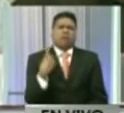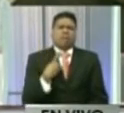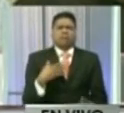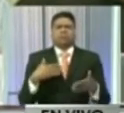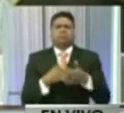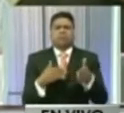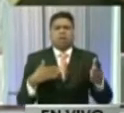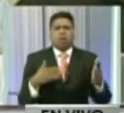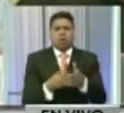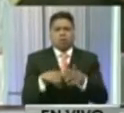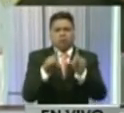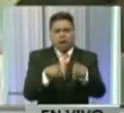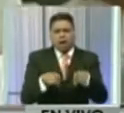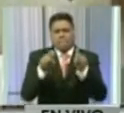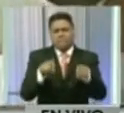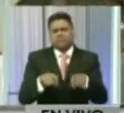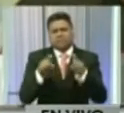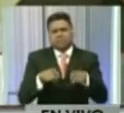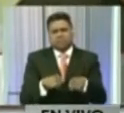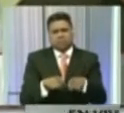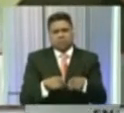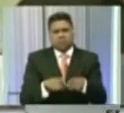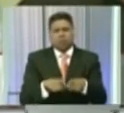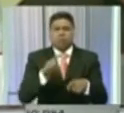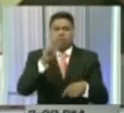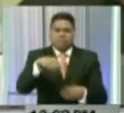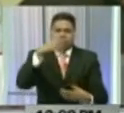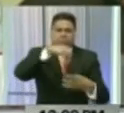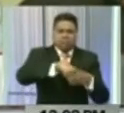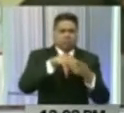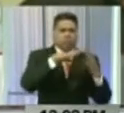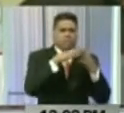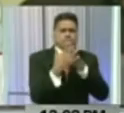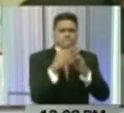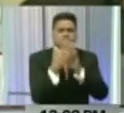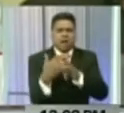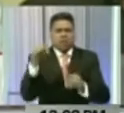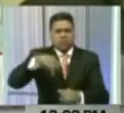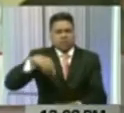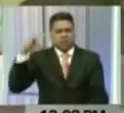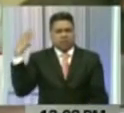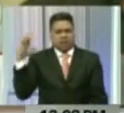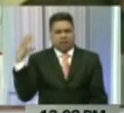líderes agrarios y campesinos, sino que están en los barrios de Caracas.